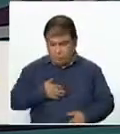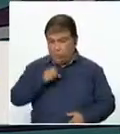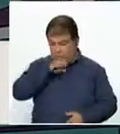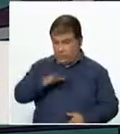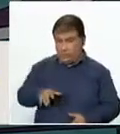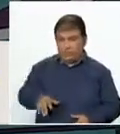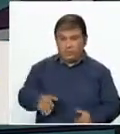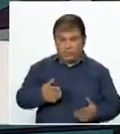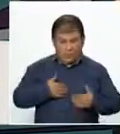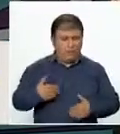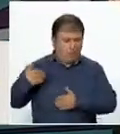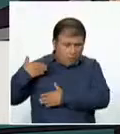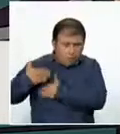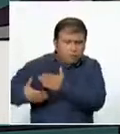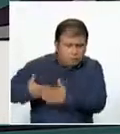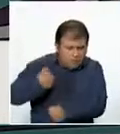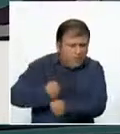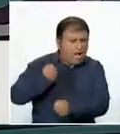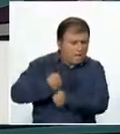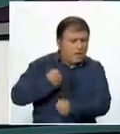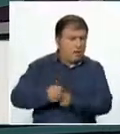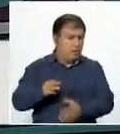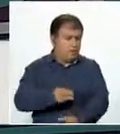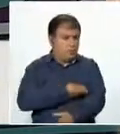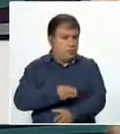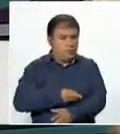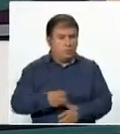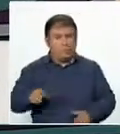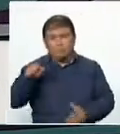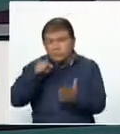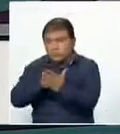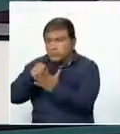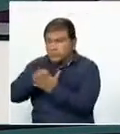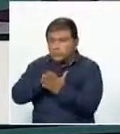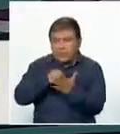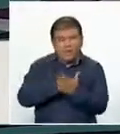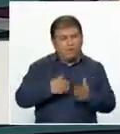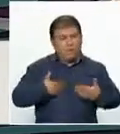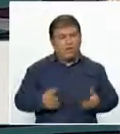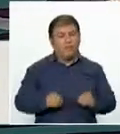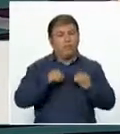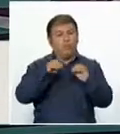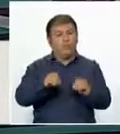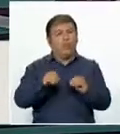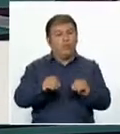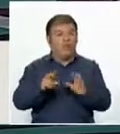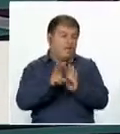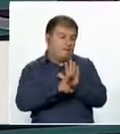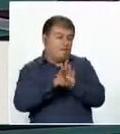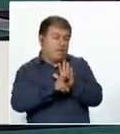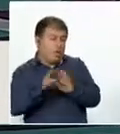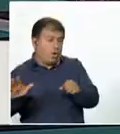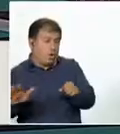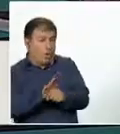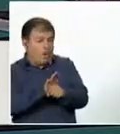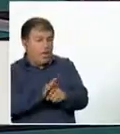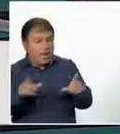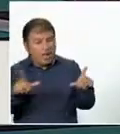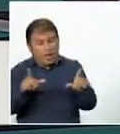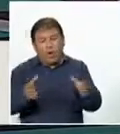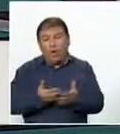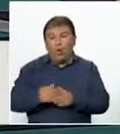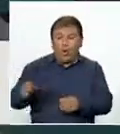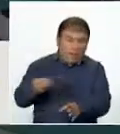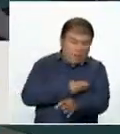yo, que vengo trabajando tantos años en la música, tocando puertas para que me puedan poner el videoclip completo o el